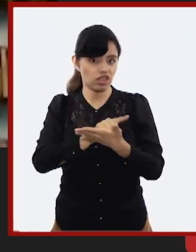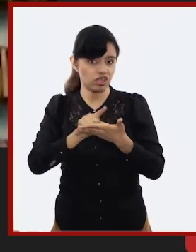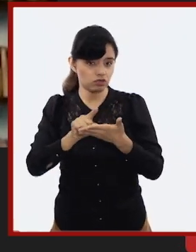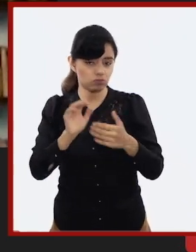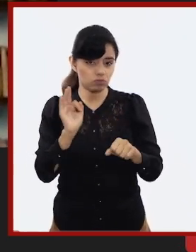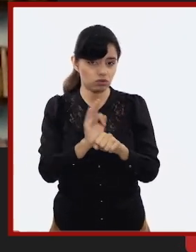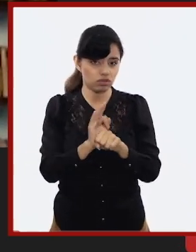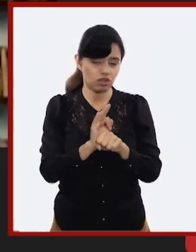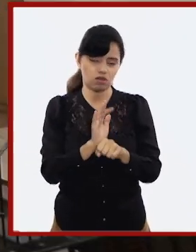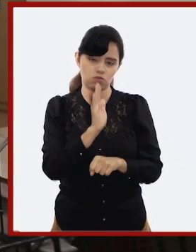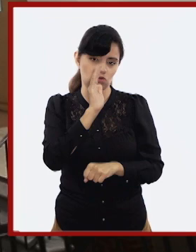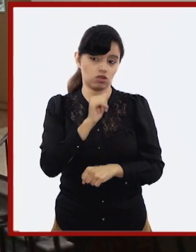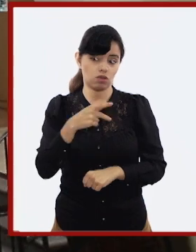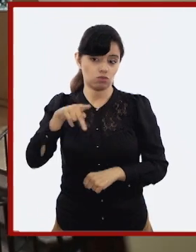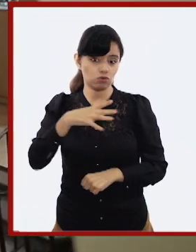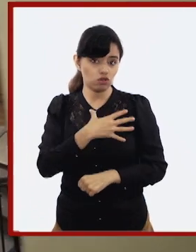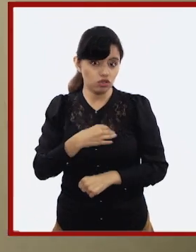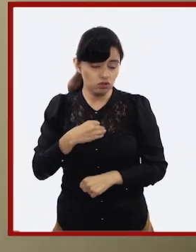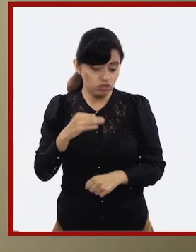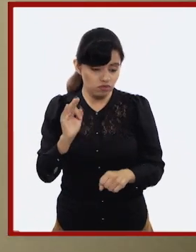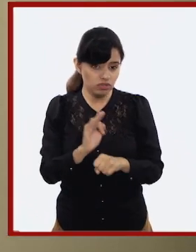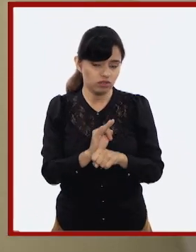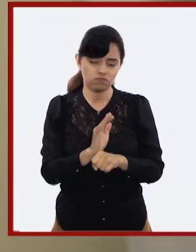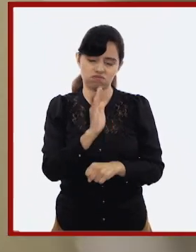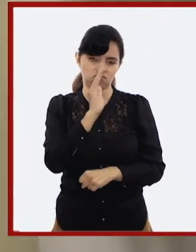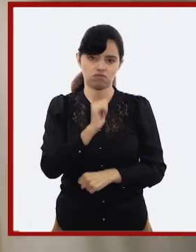derechos ni los de sus hijos.